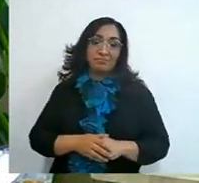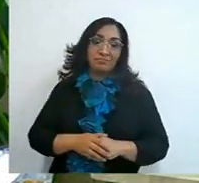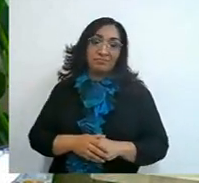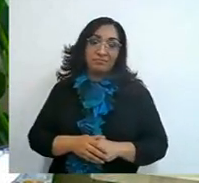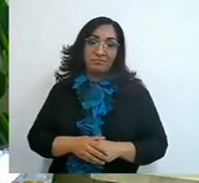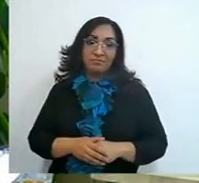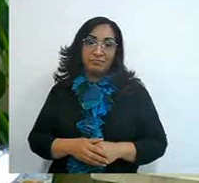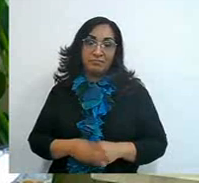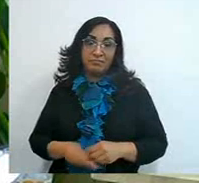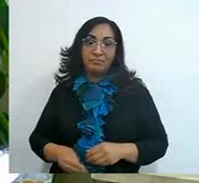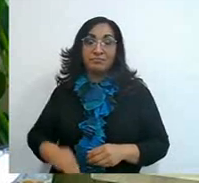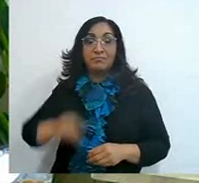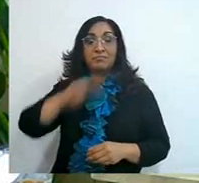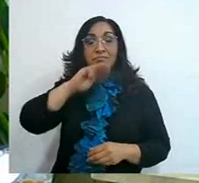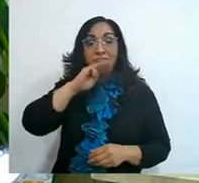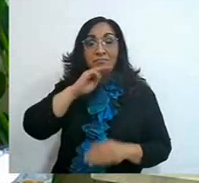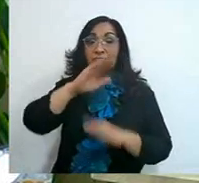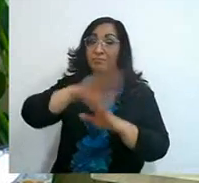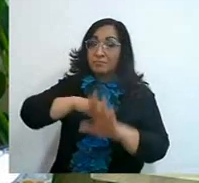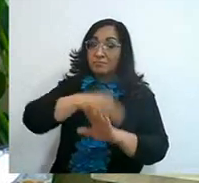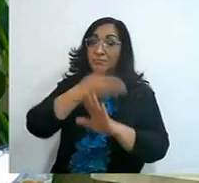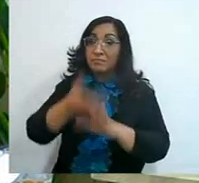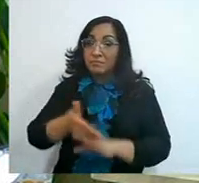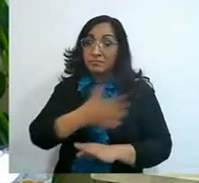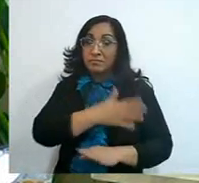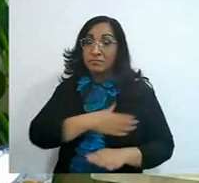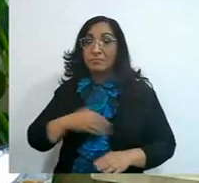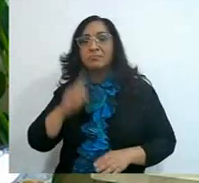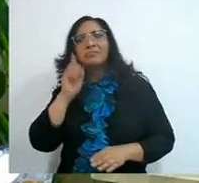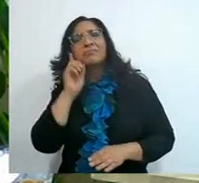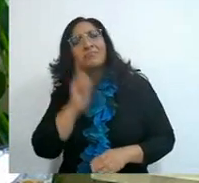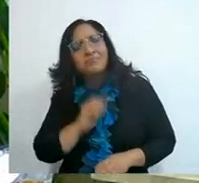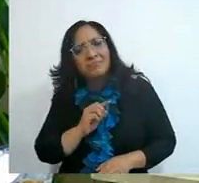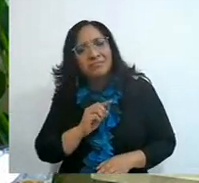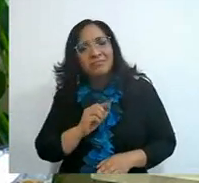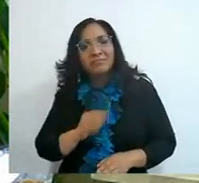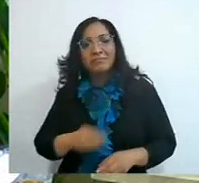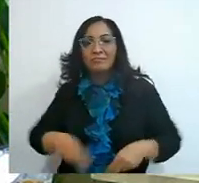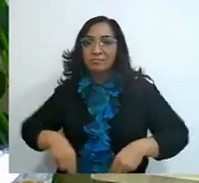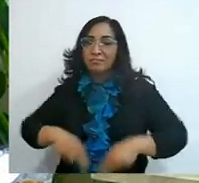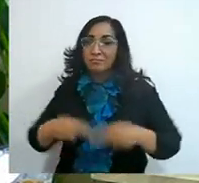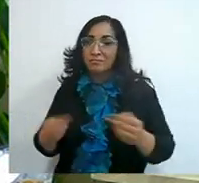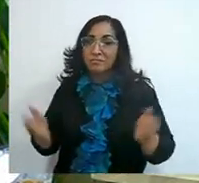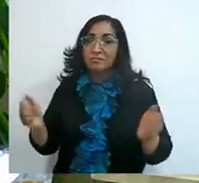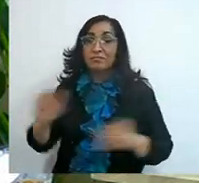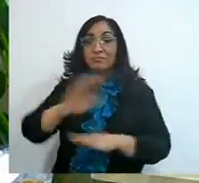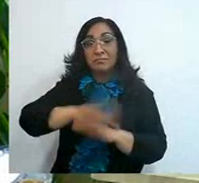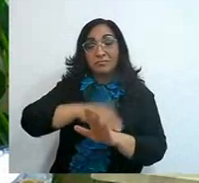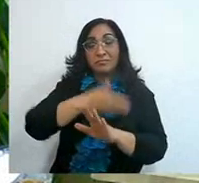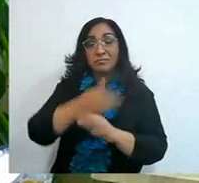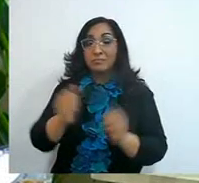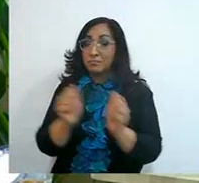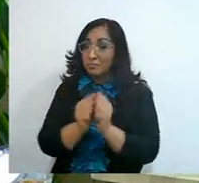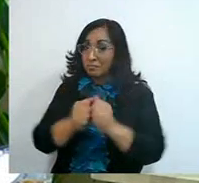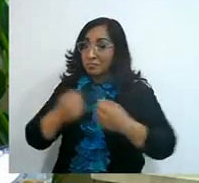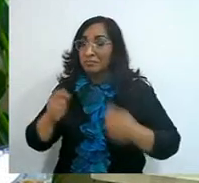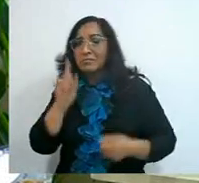Estará la madre contra la hija contra la madre. La nuera contra la suegra contra